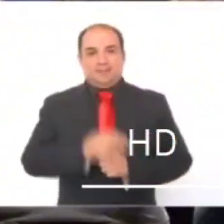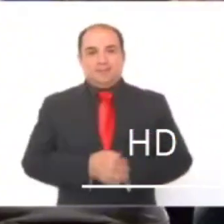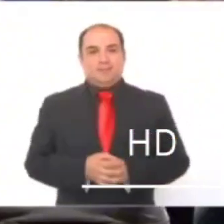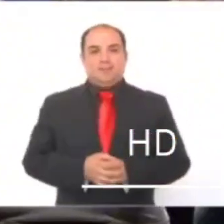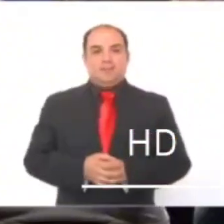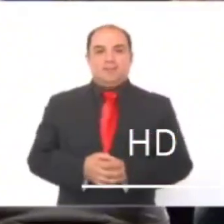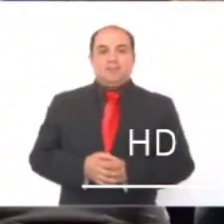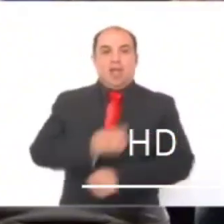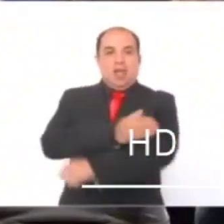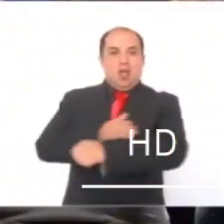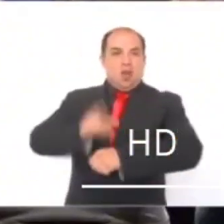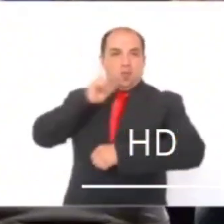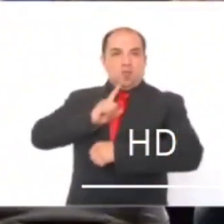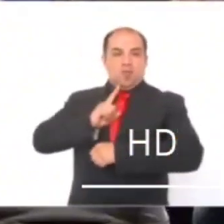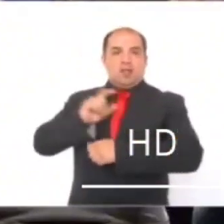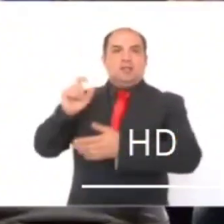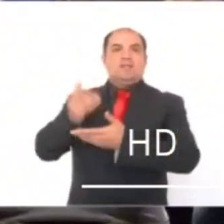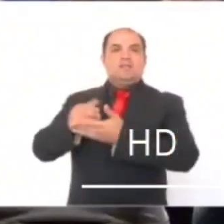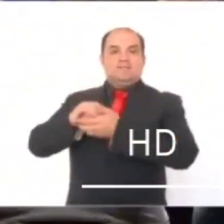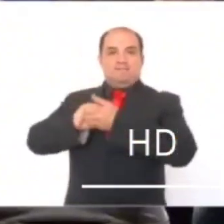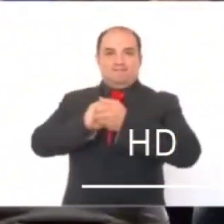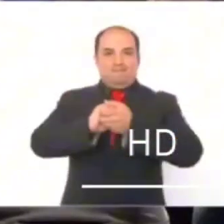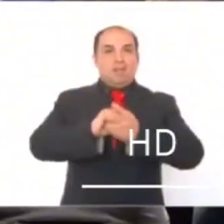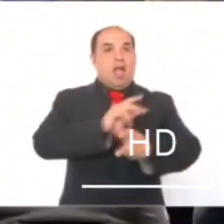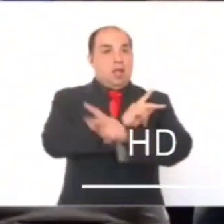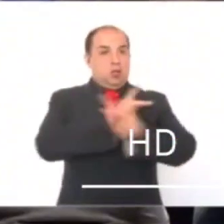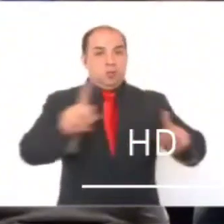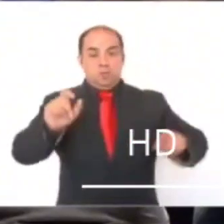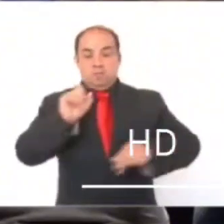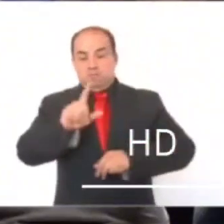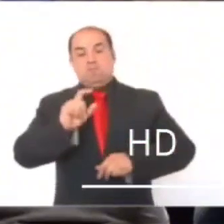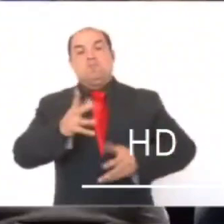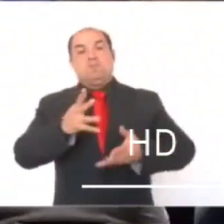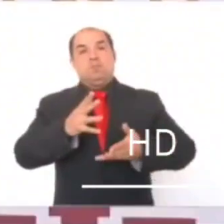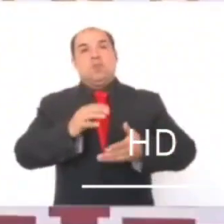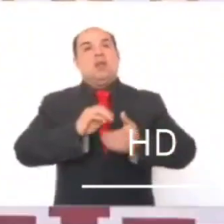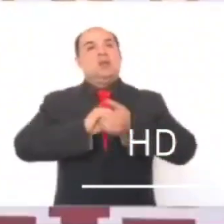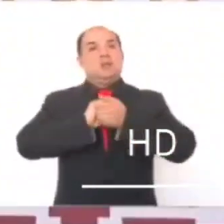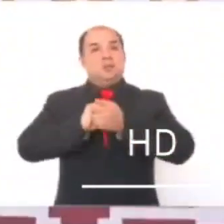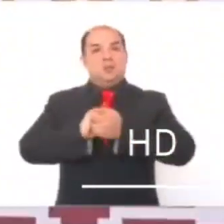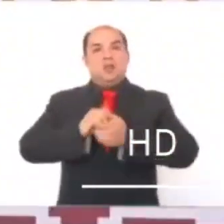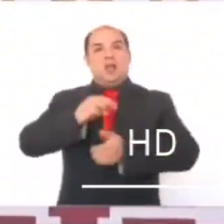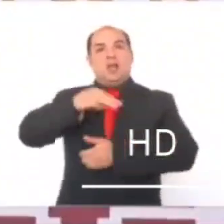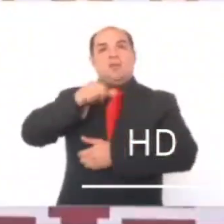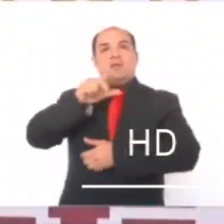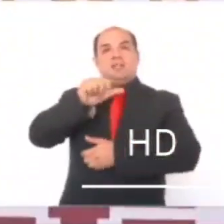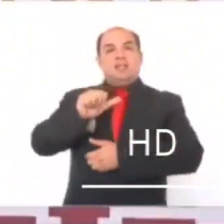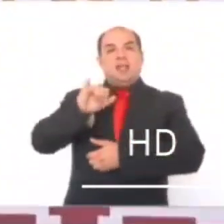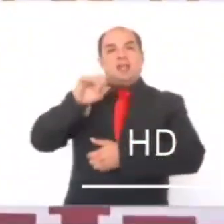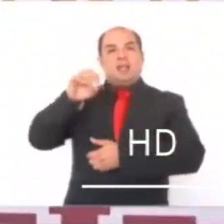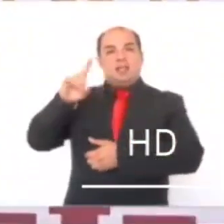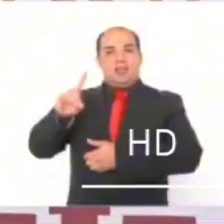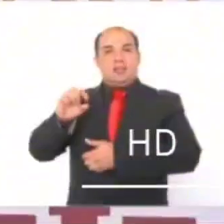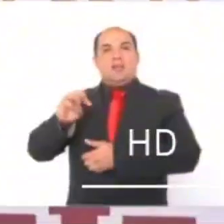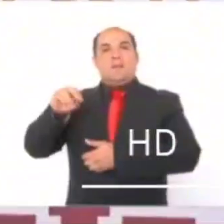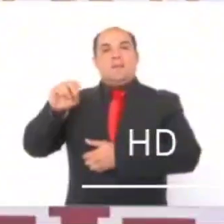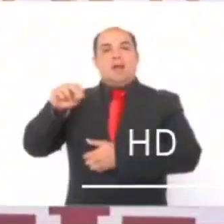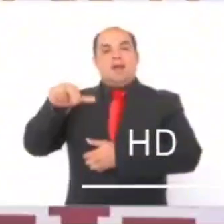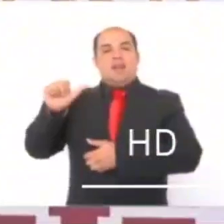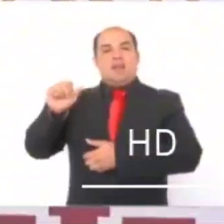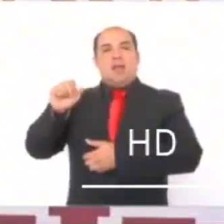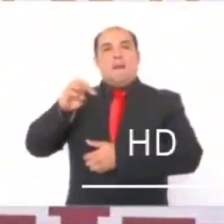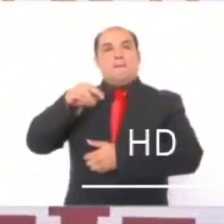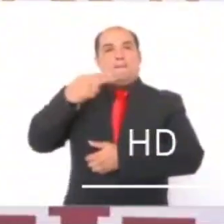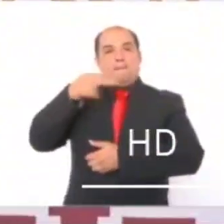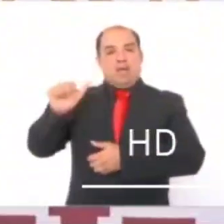Queridas compañeras, a todas y a todos ustedes, por supuesto, Marcela, Ingrid, Ana Francis, Marta, Valentina,